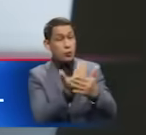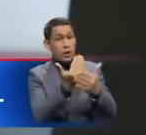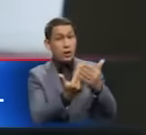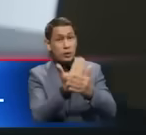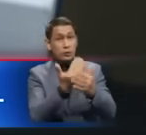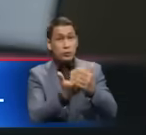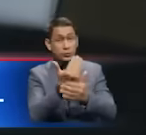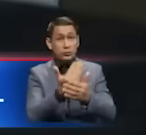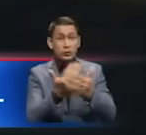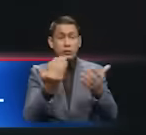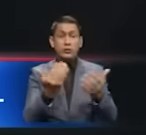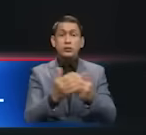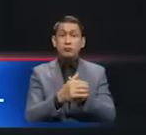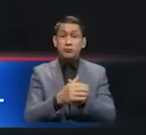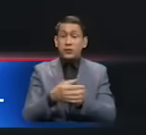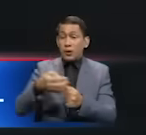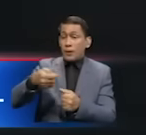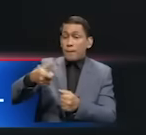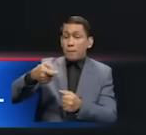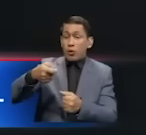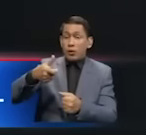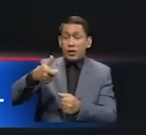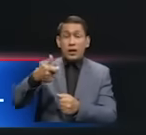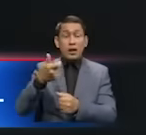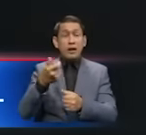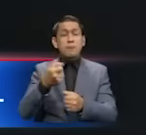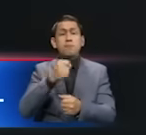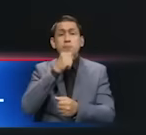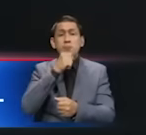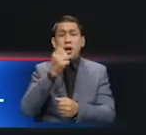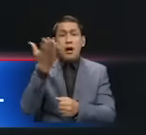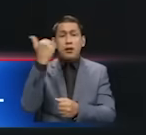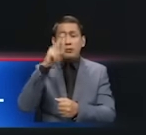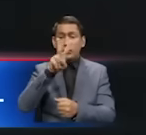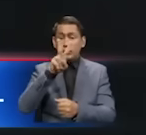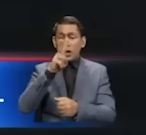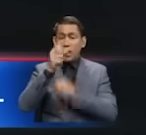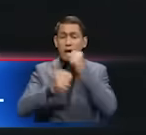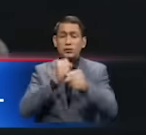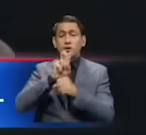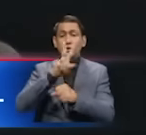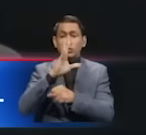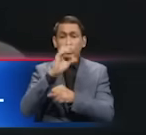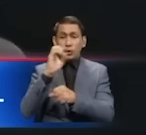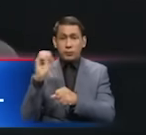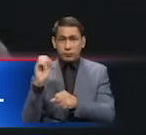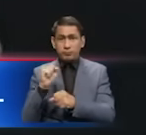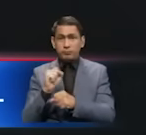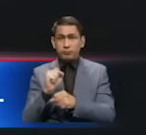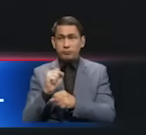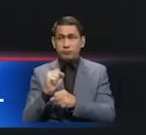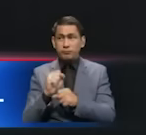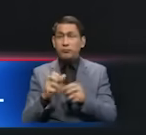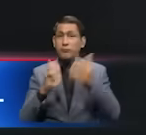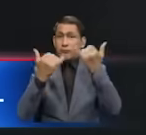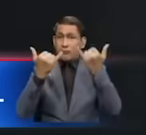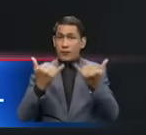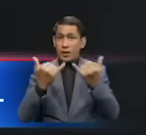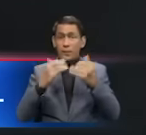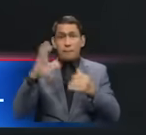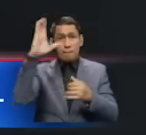en el año 2000 y que ya se encuentran muy deterioradas. Luego buscamos también